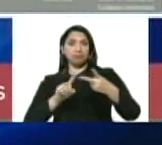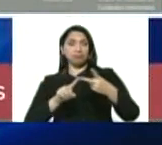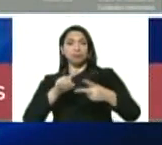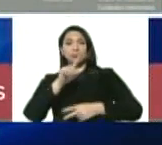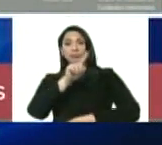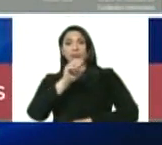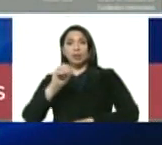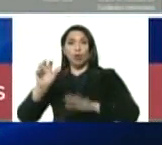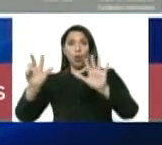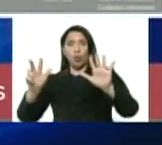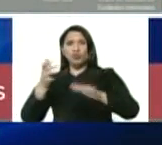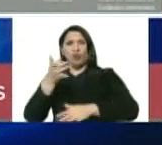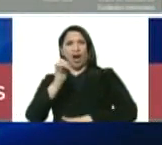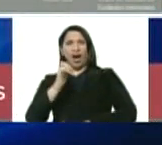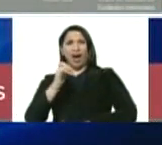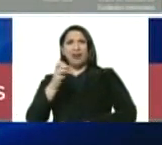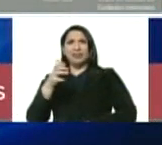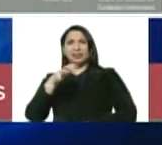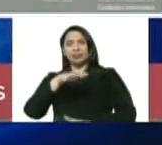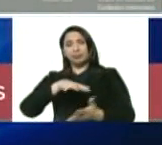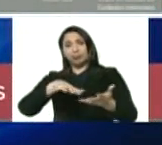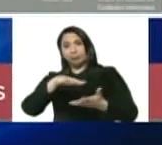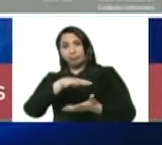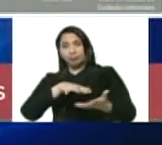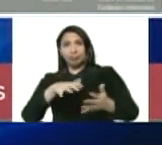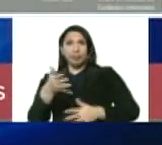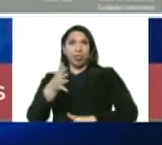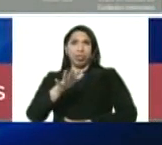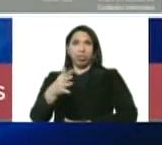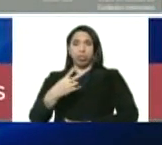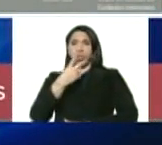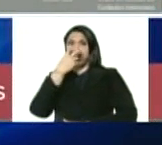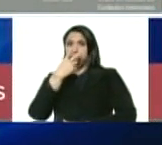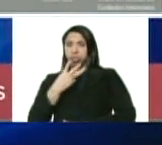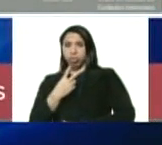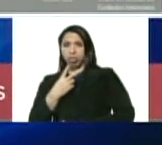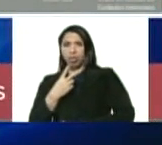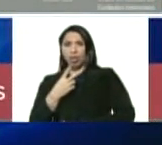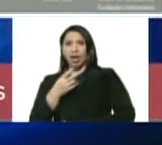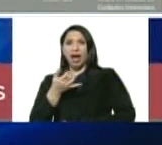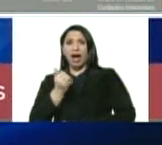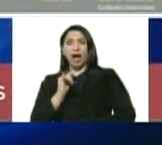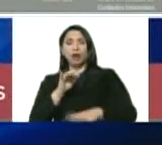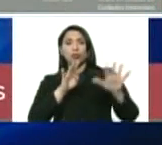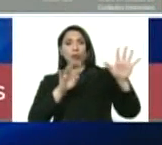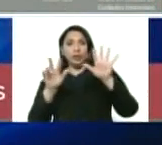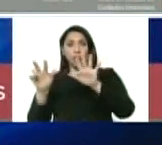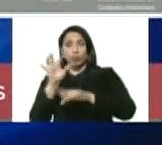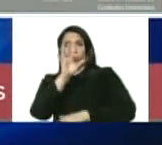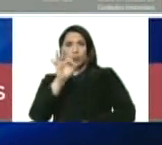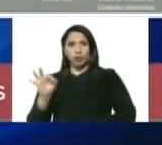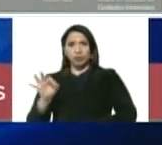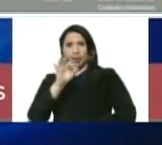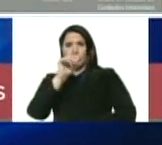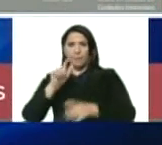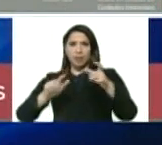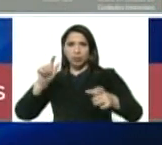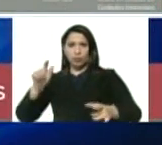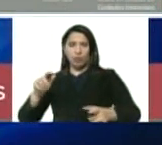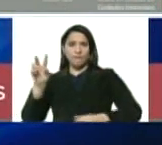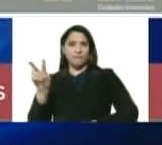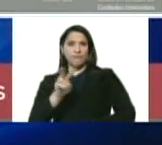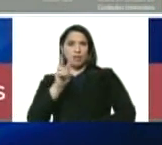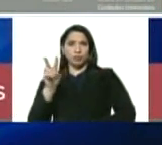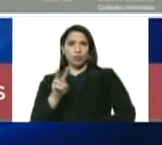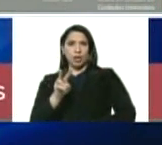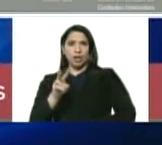108 tienen una insuficiencia respiratoria aguda leve, eso da un 98% de los casos en Venezuela son